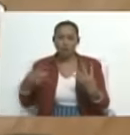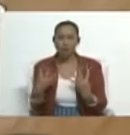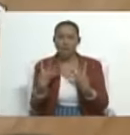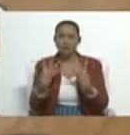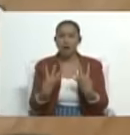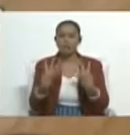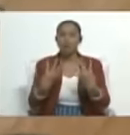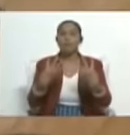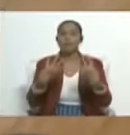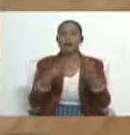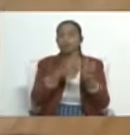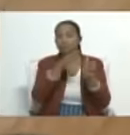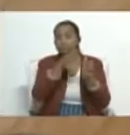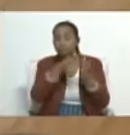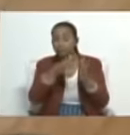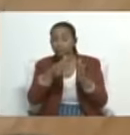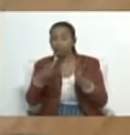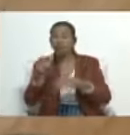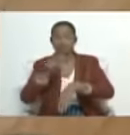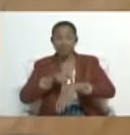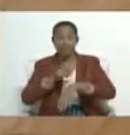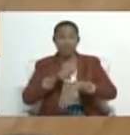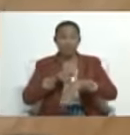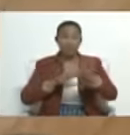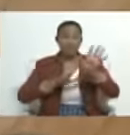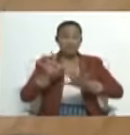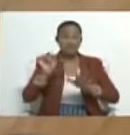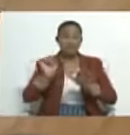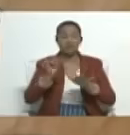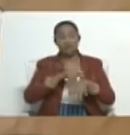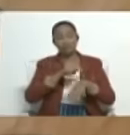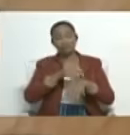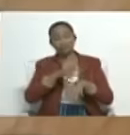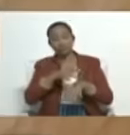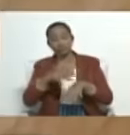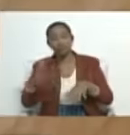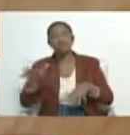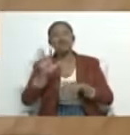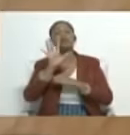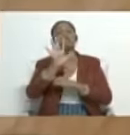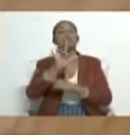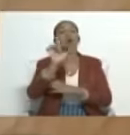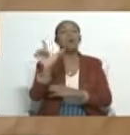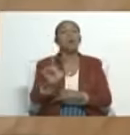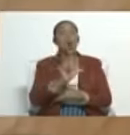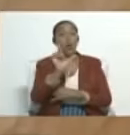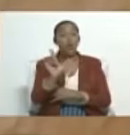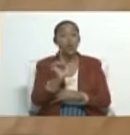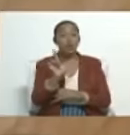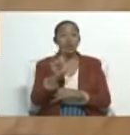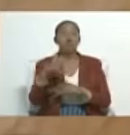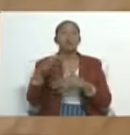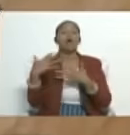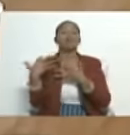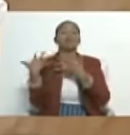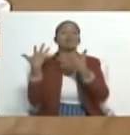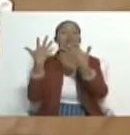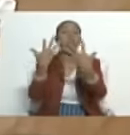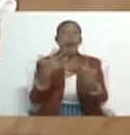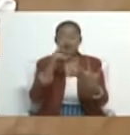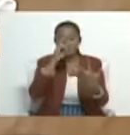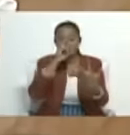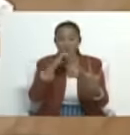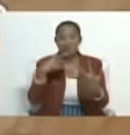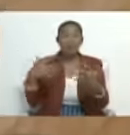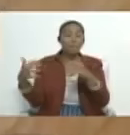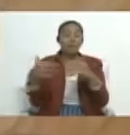tarde haría su declaración formal de independencia un 5 de julio, y 10 años más tarde la sellaría en la batalla